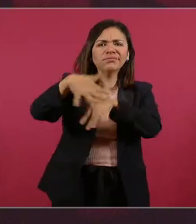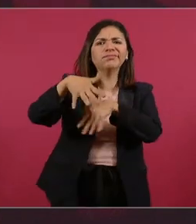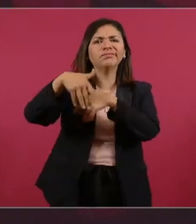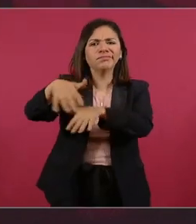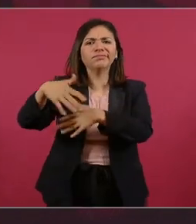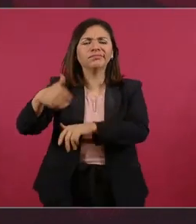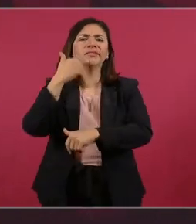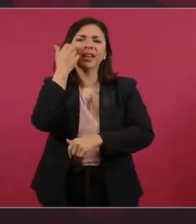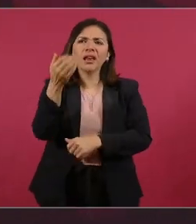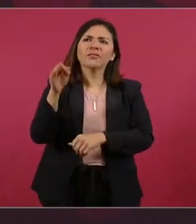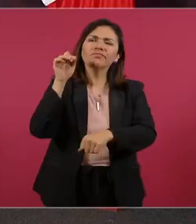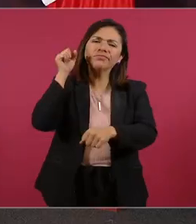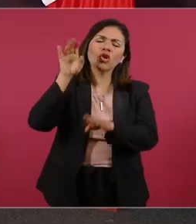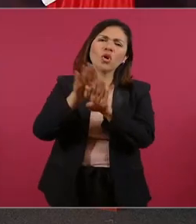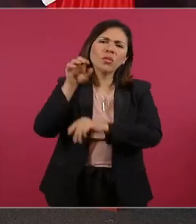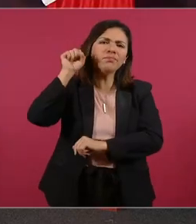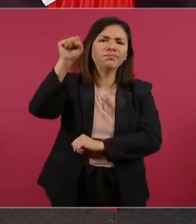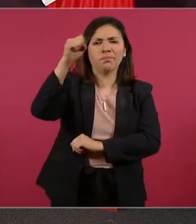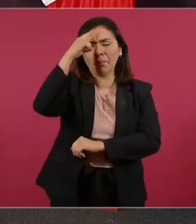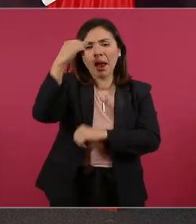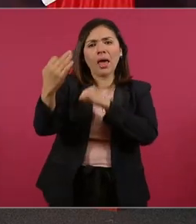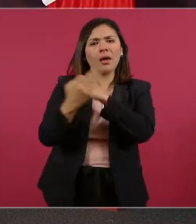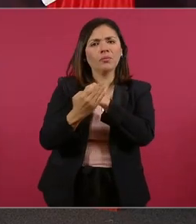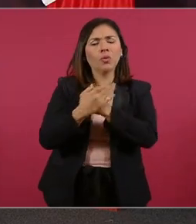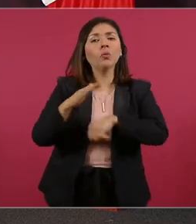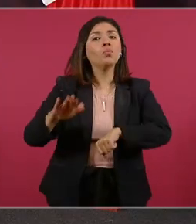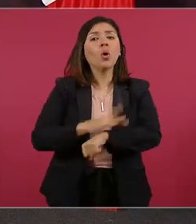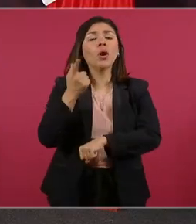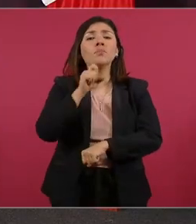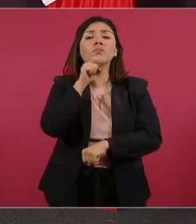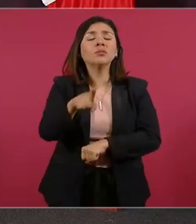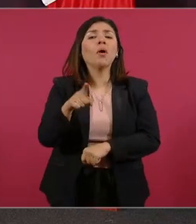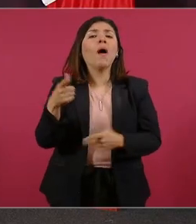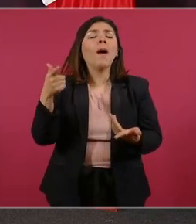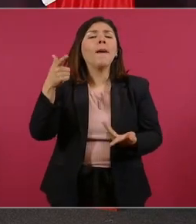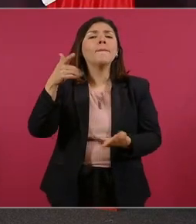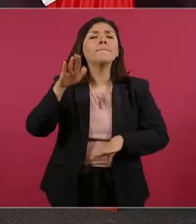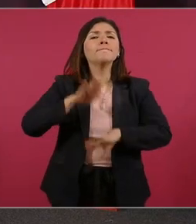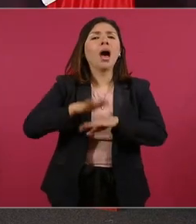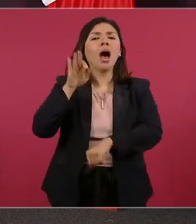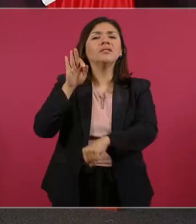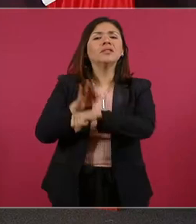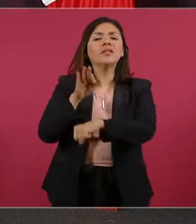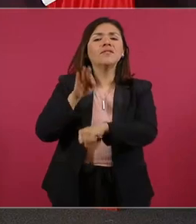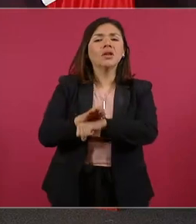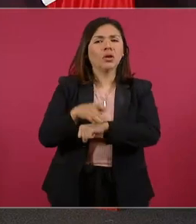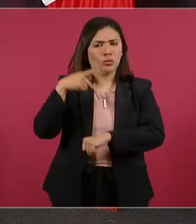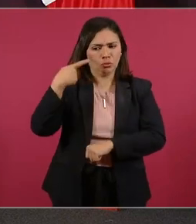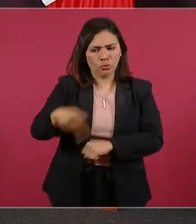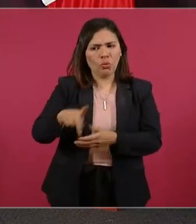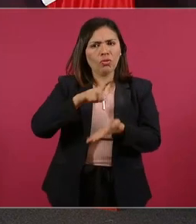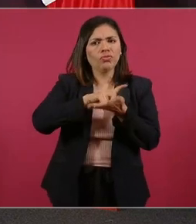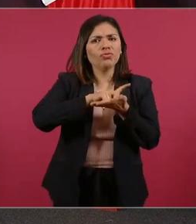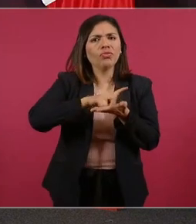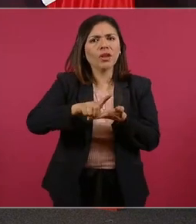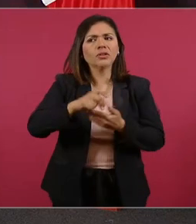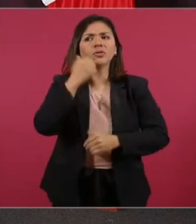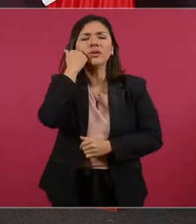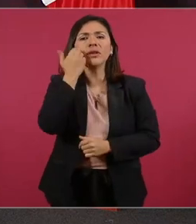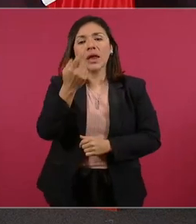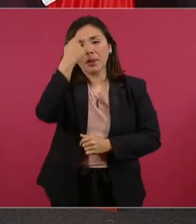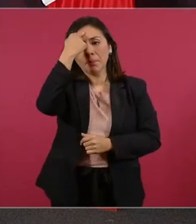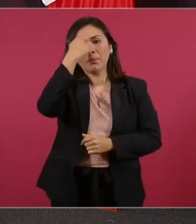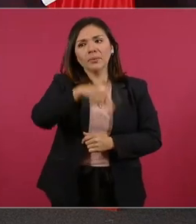mismo, porque defienden su derecho a que